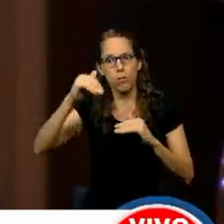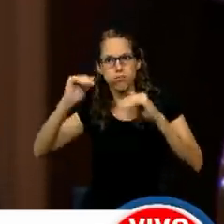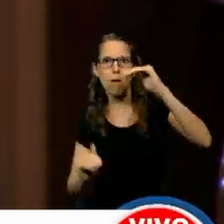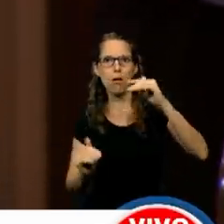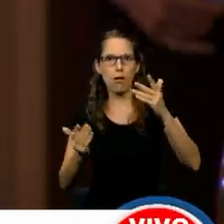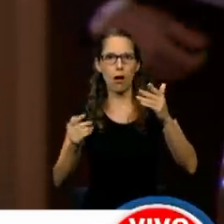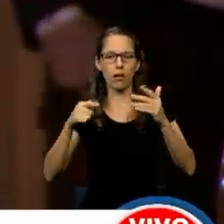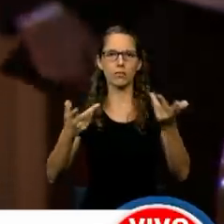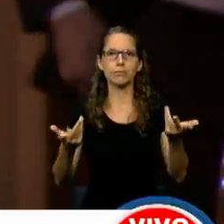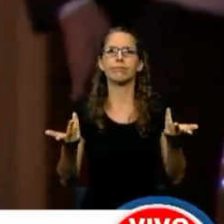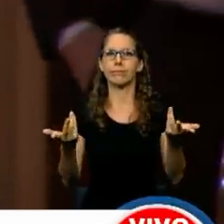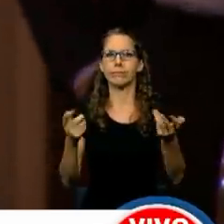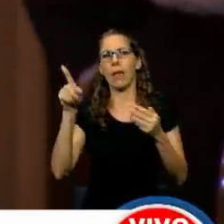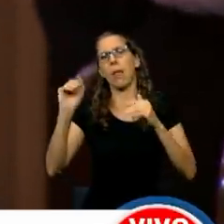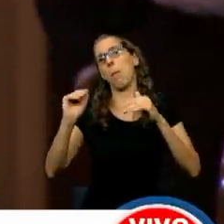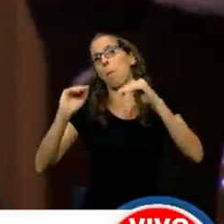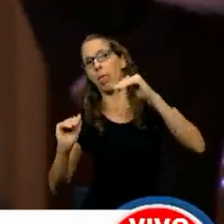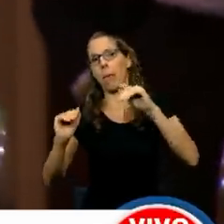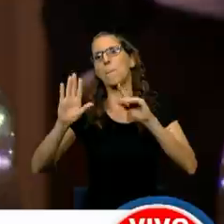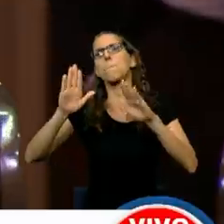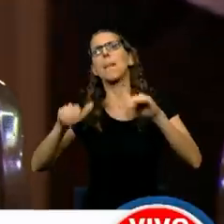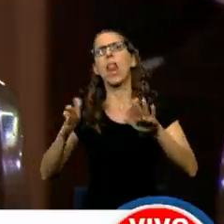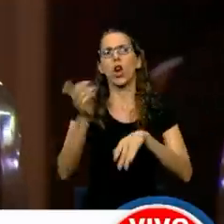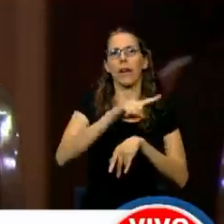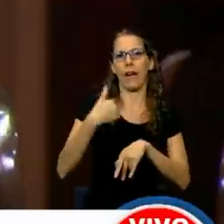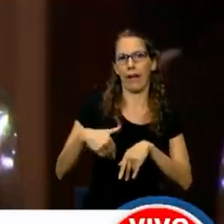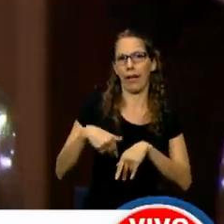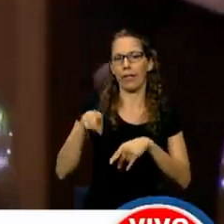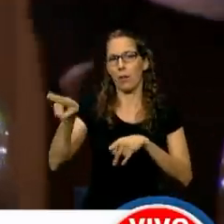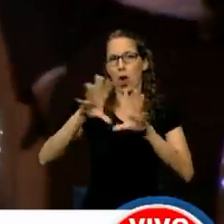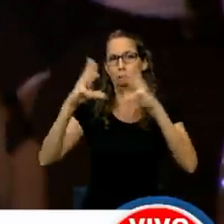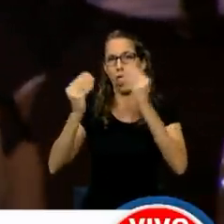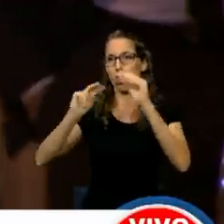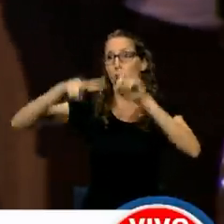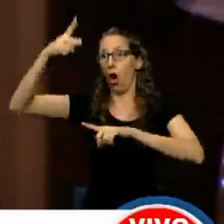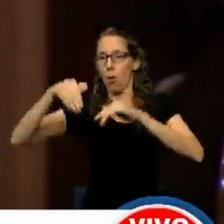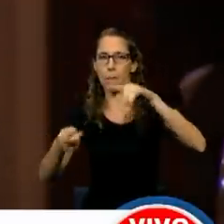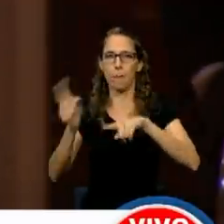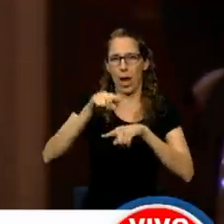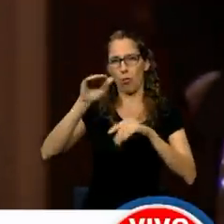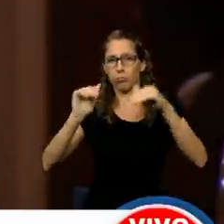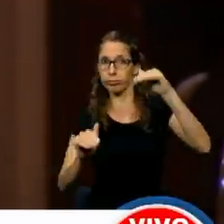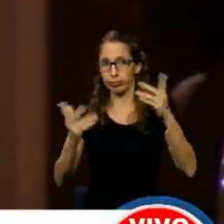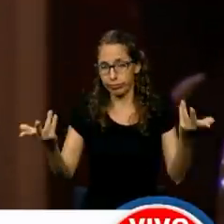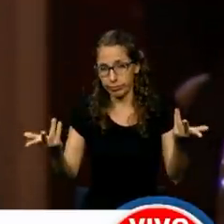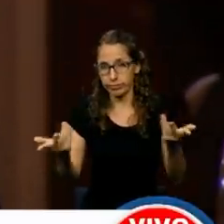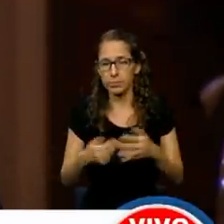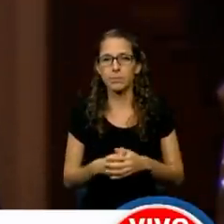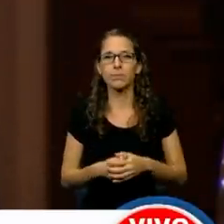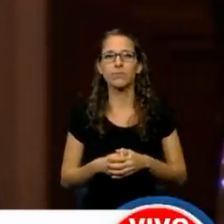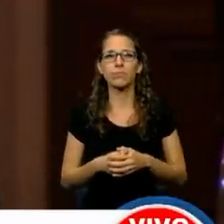y por eso cayó menos que la argentina porque el paquete fiscal fue el doble que el de la argentina tan simple y sencillo como eso